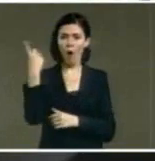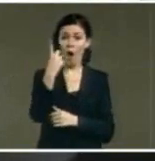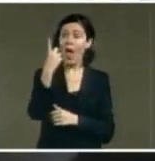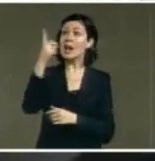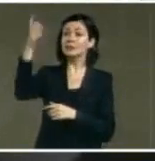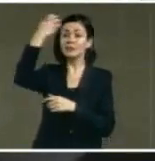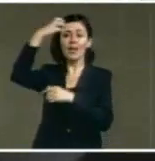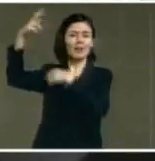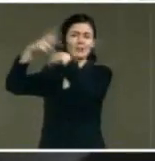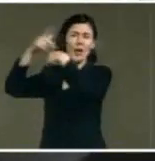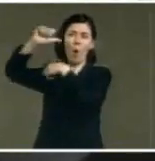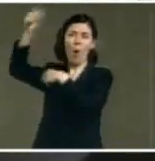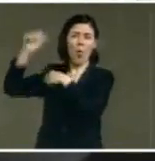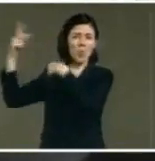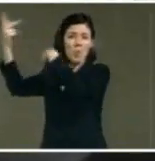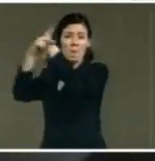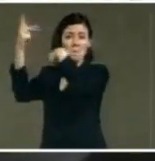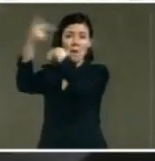extranjera directa.